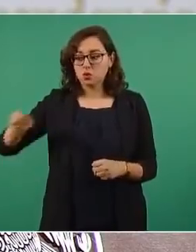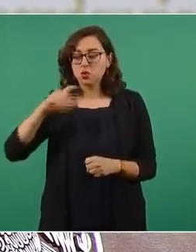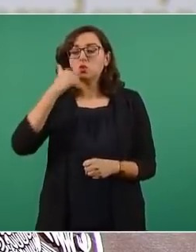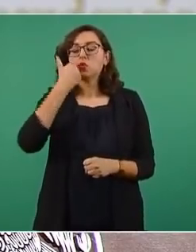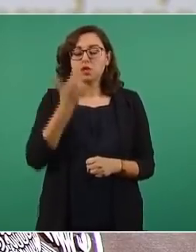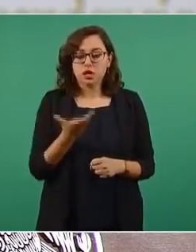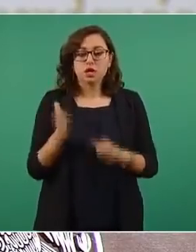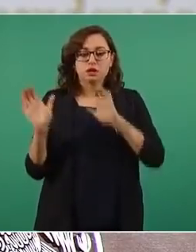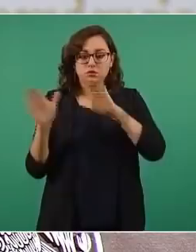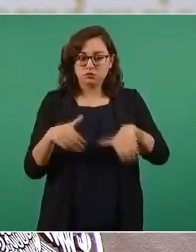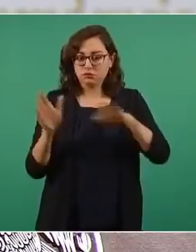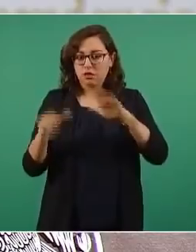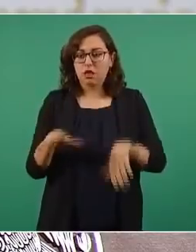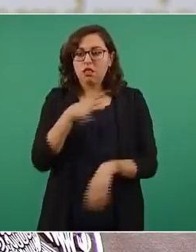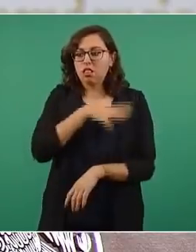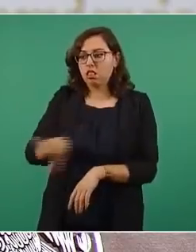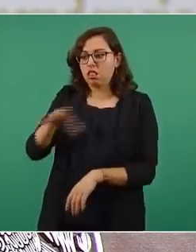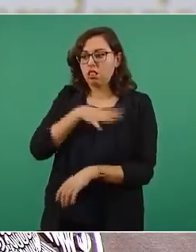no haya rechazados